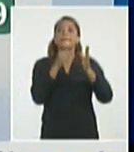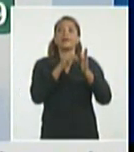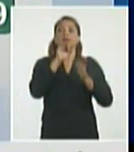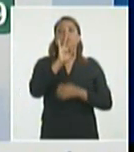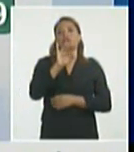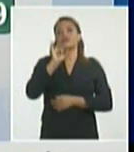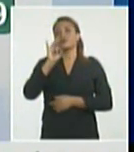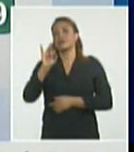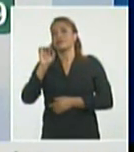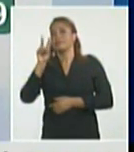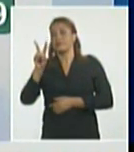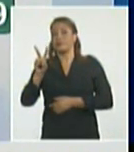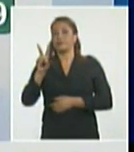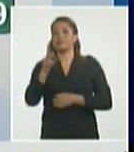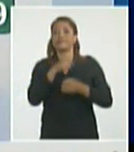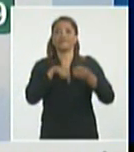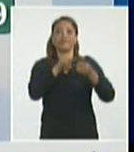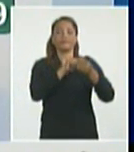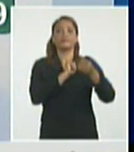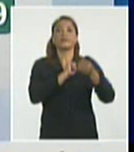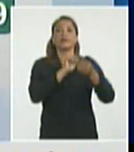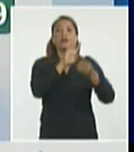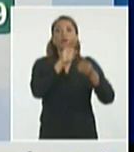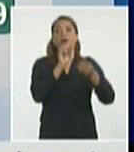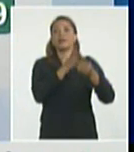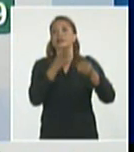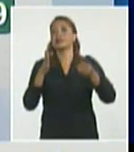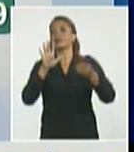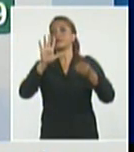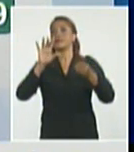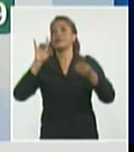1.872. De 40 a 59,